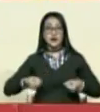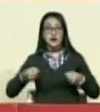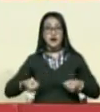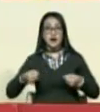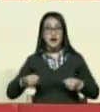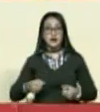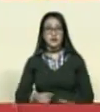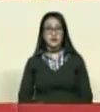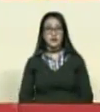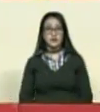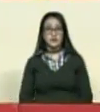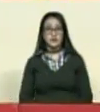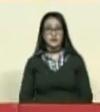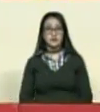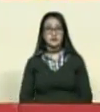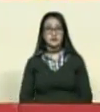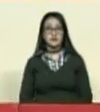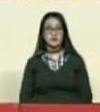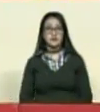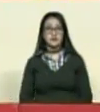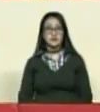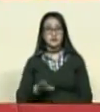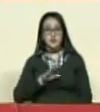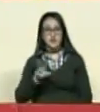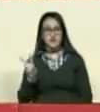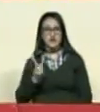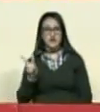que lo transmite una cadena venezolana,